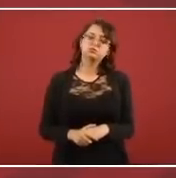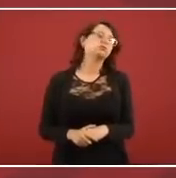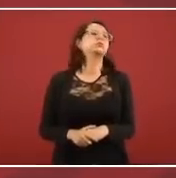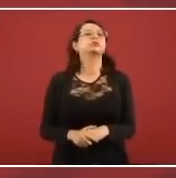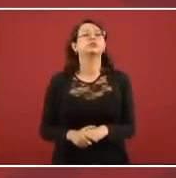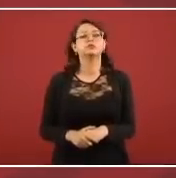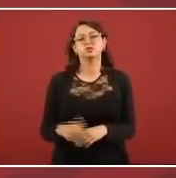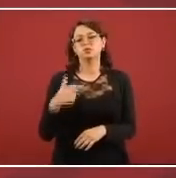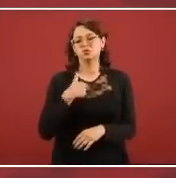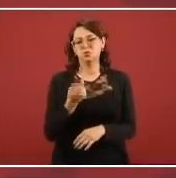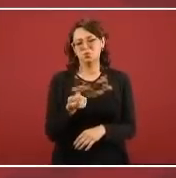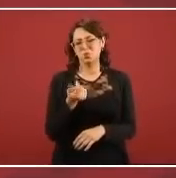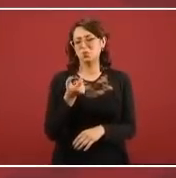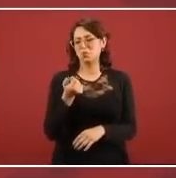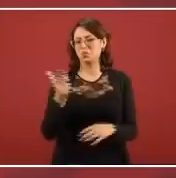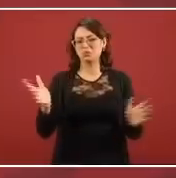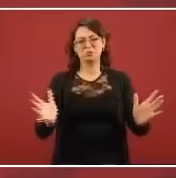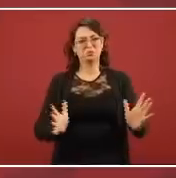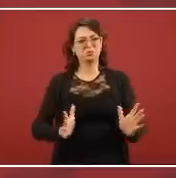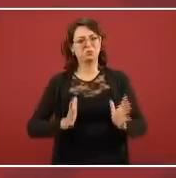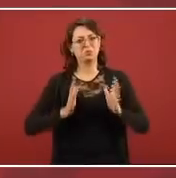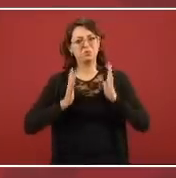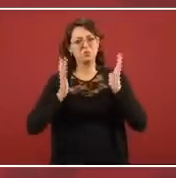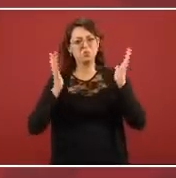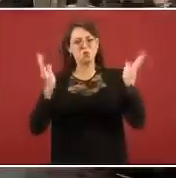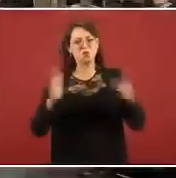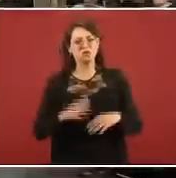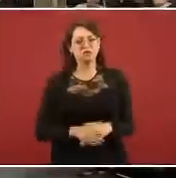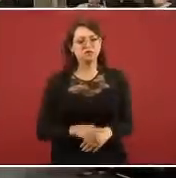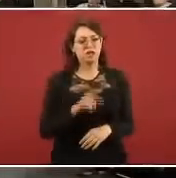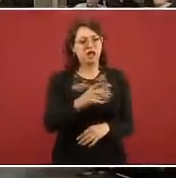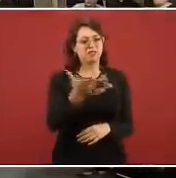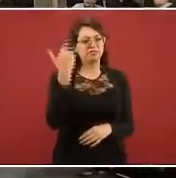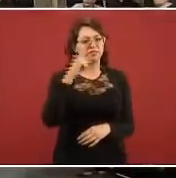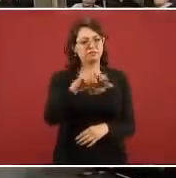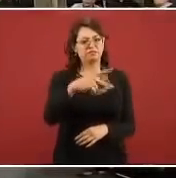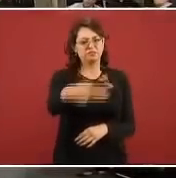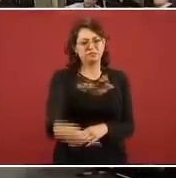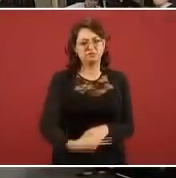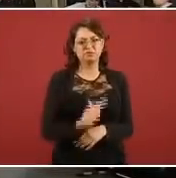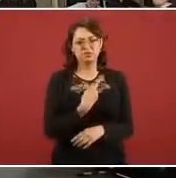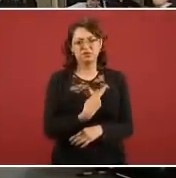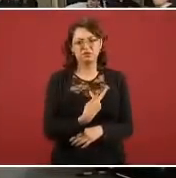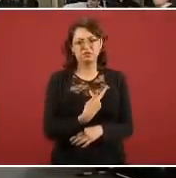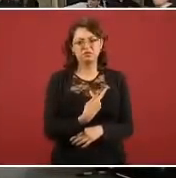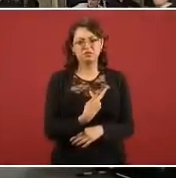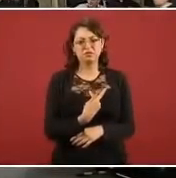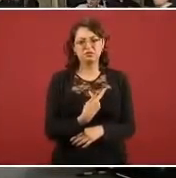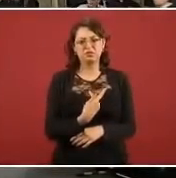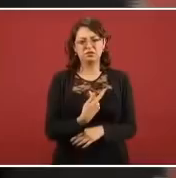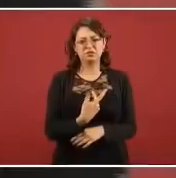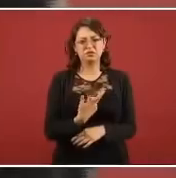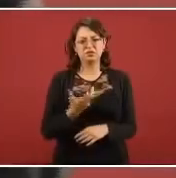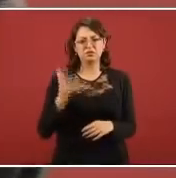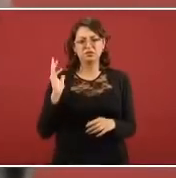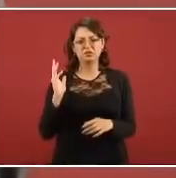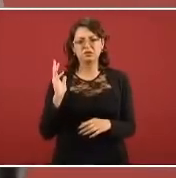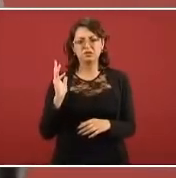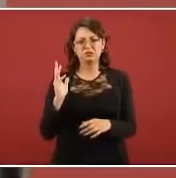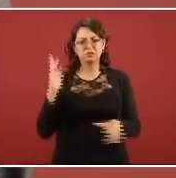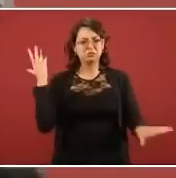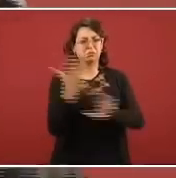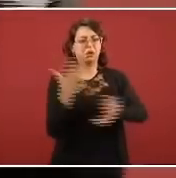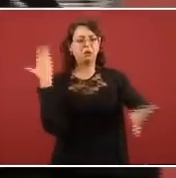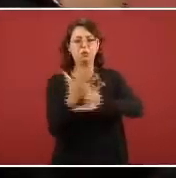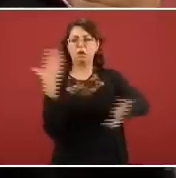atención de cuando preguntaste y se vino una andanada fuertísima en contra